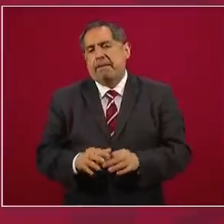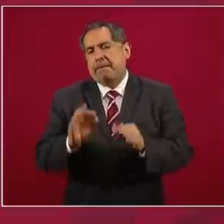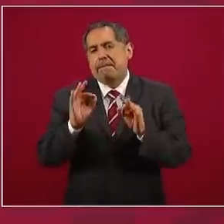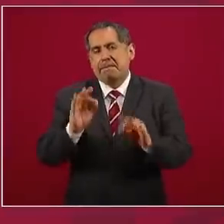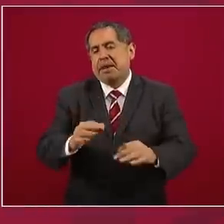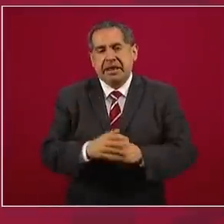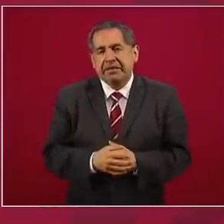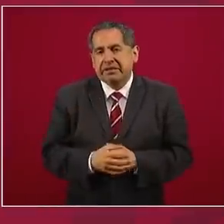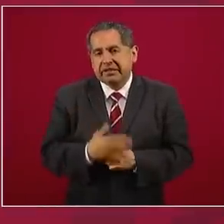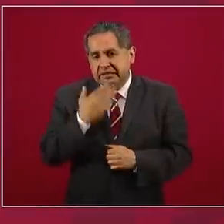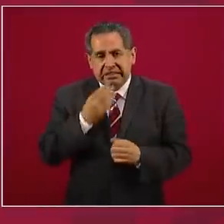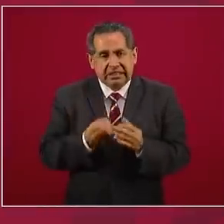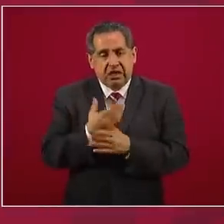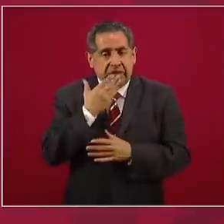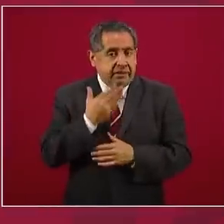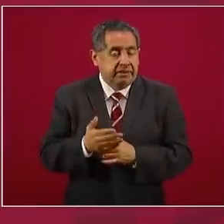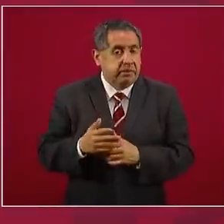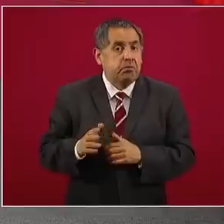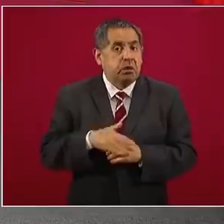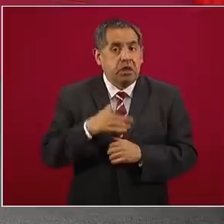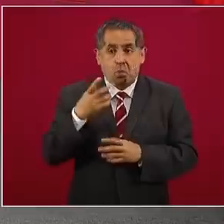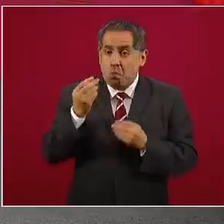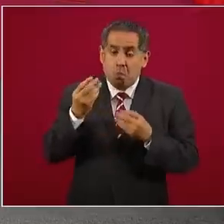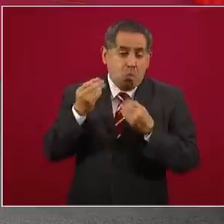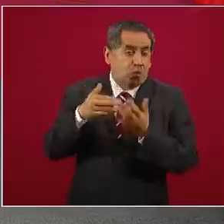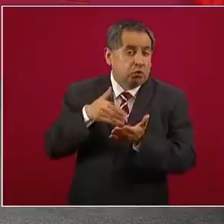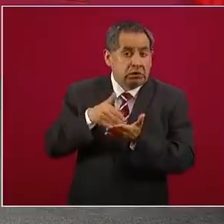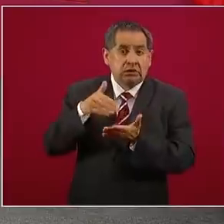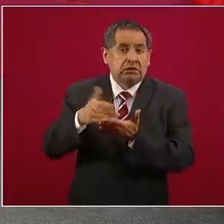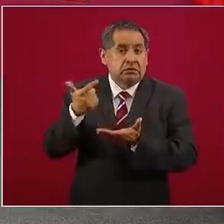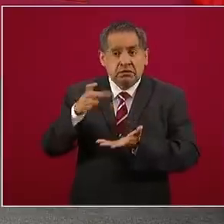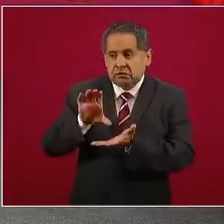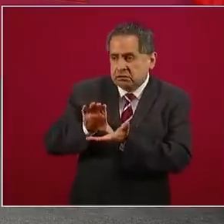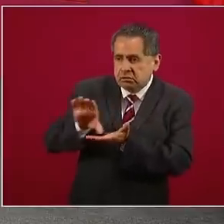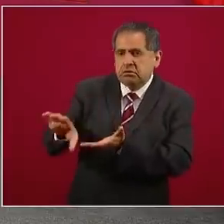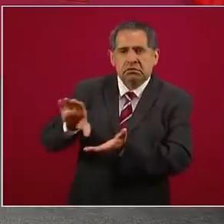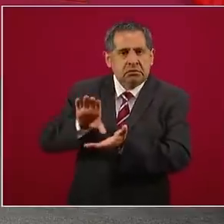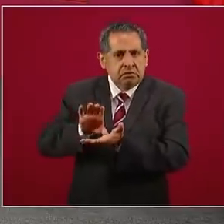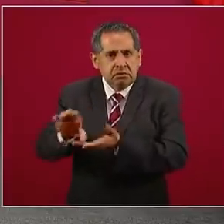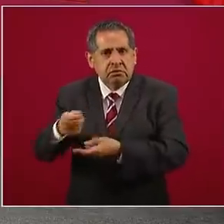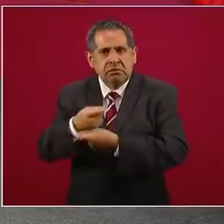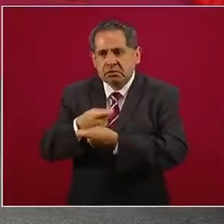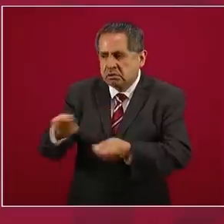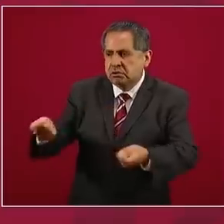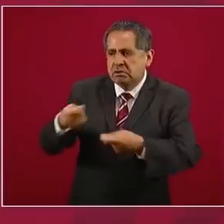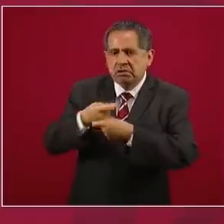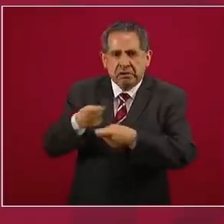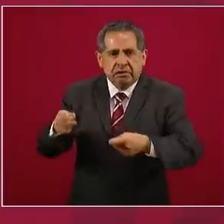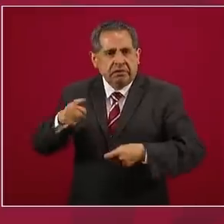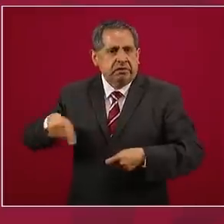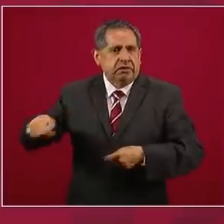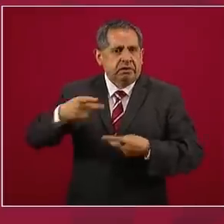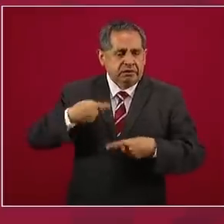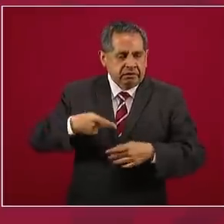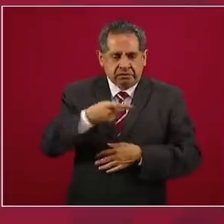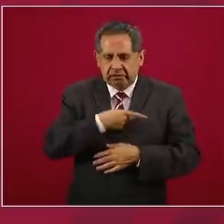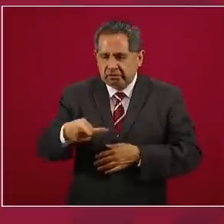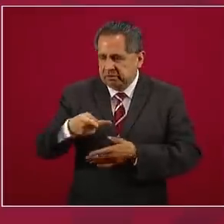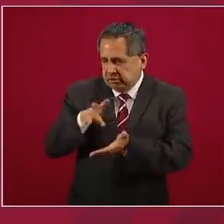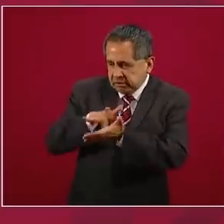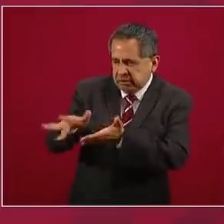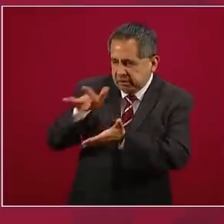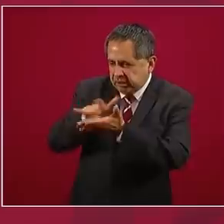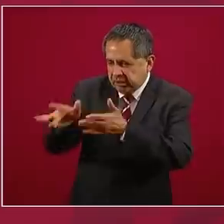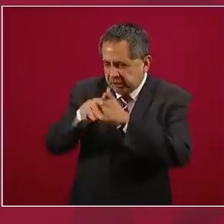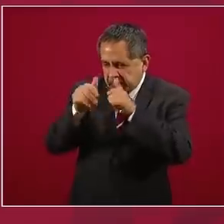porque se destinaron muchos fondos a los pobres, a la gente